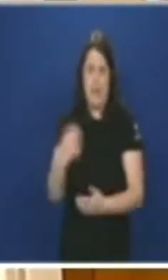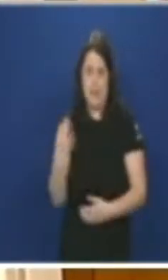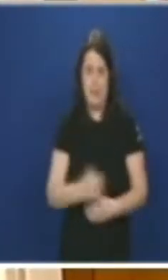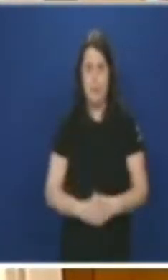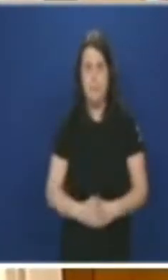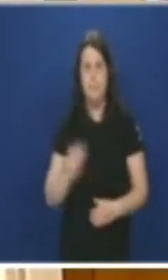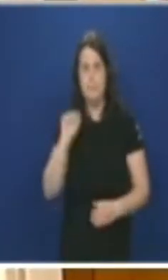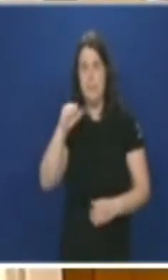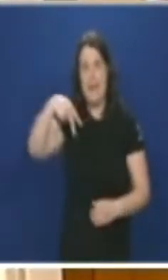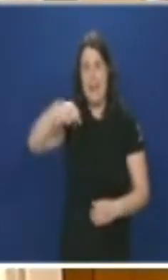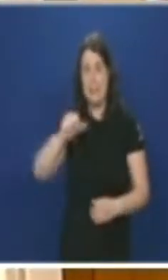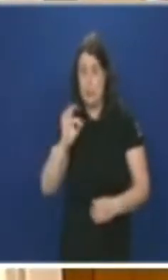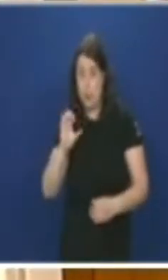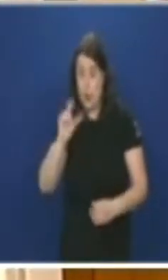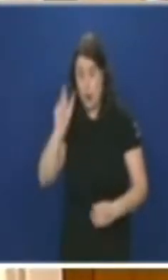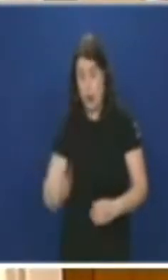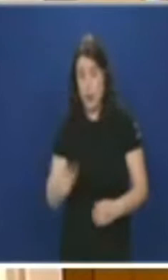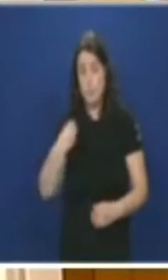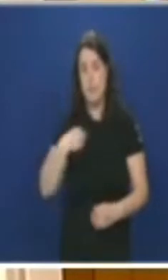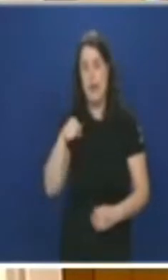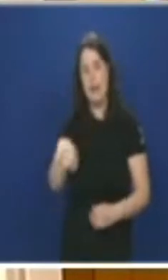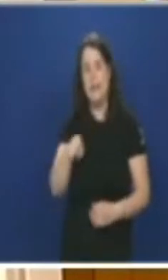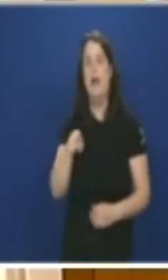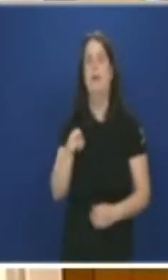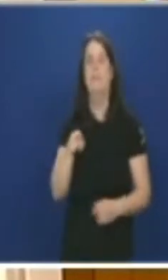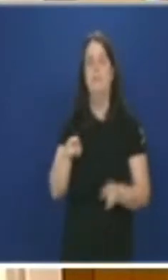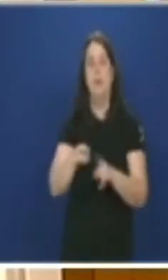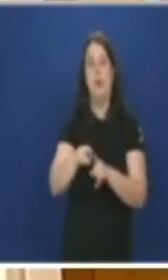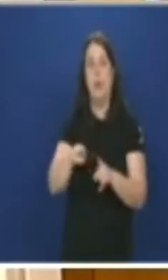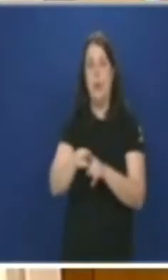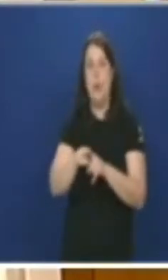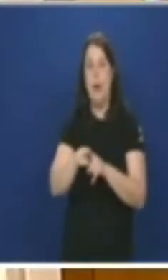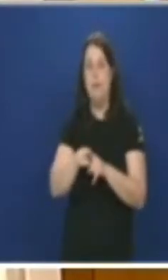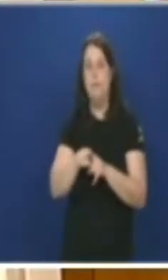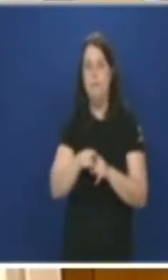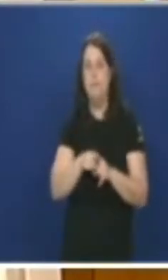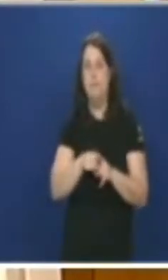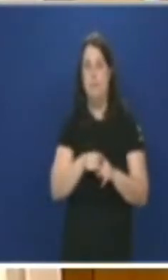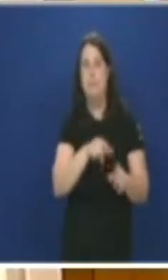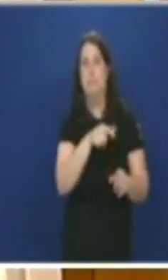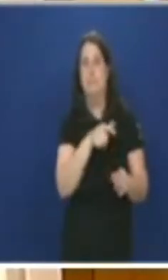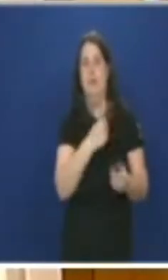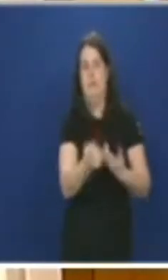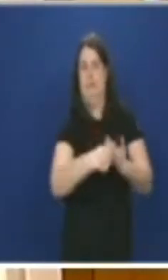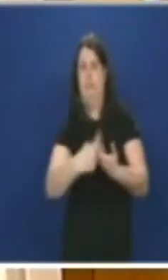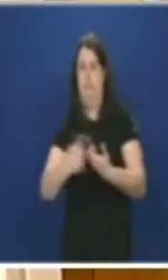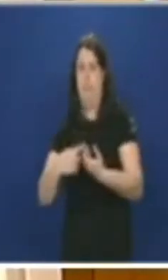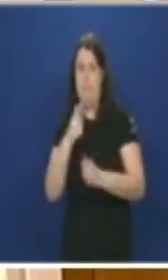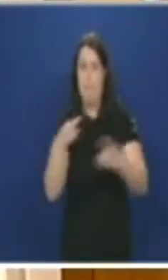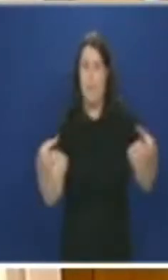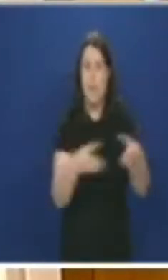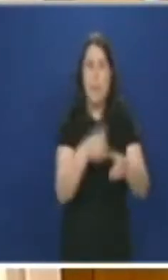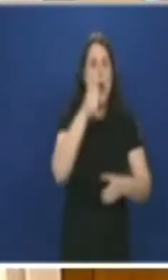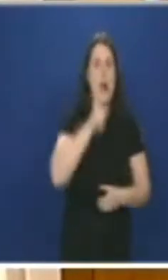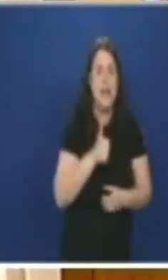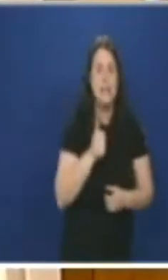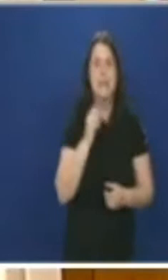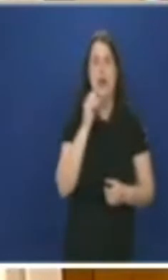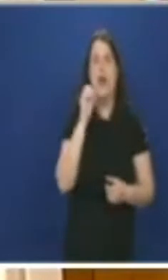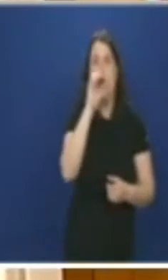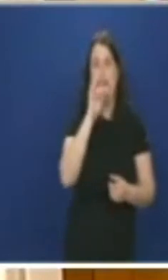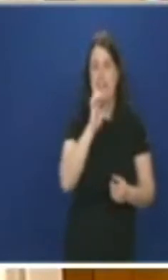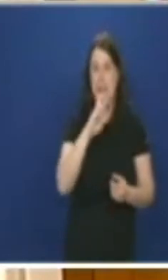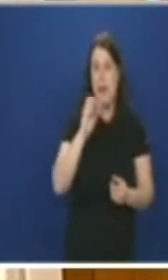Antón Losada Diéguez foi a persoa que reclutou ao grupo de Ourense, a Vicente Risco, Otero Pedrallo,